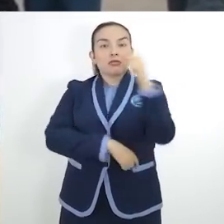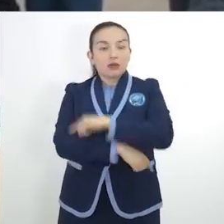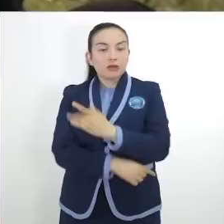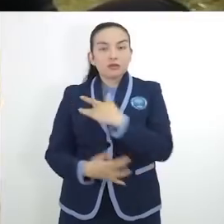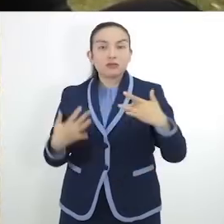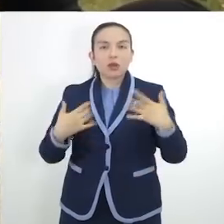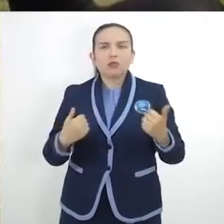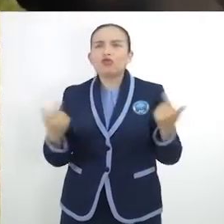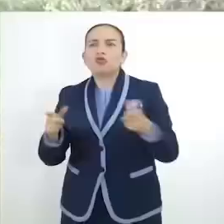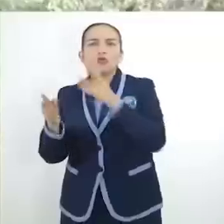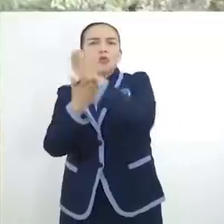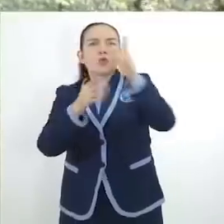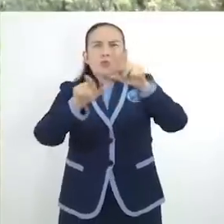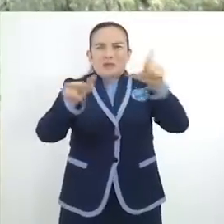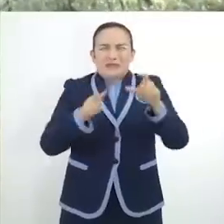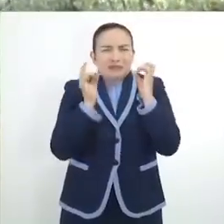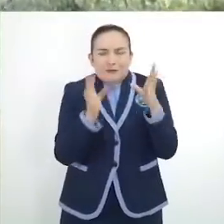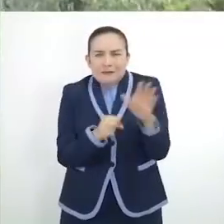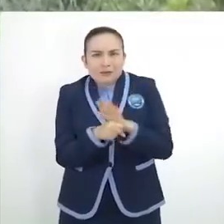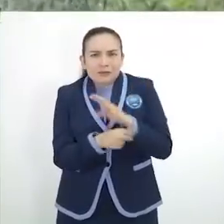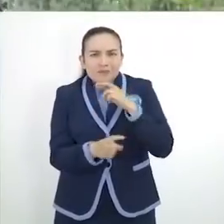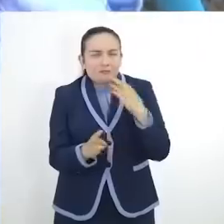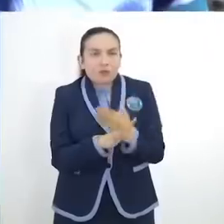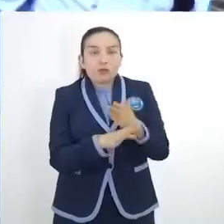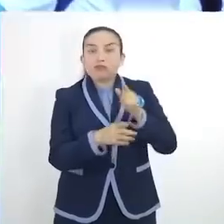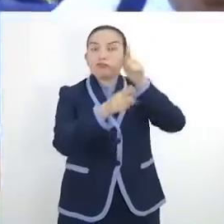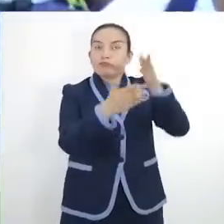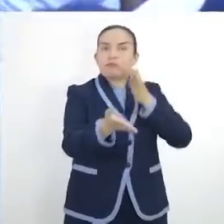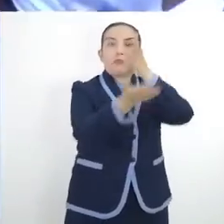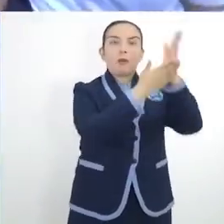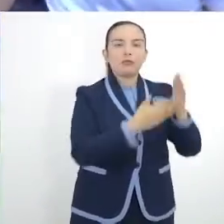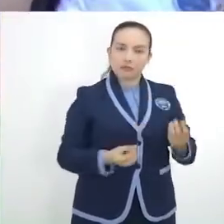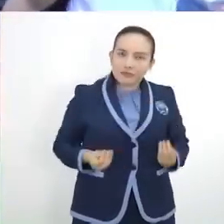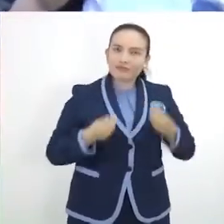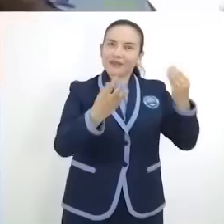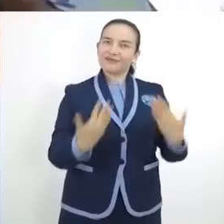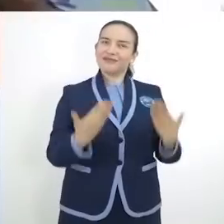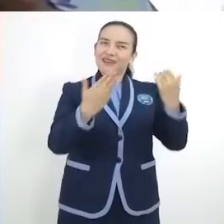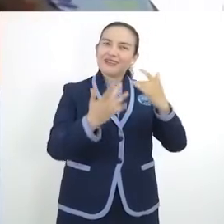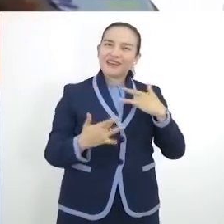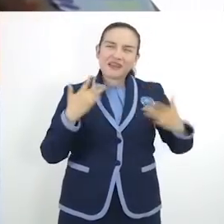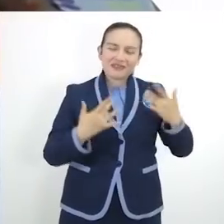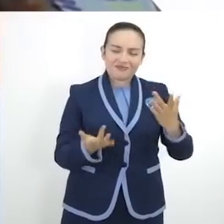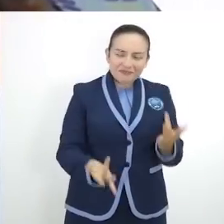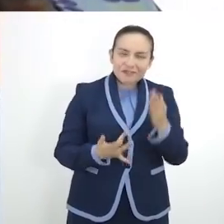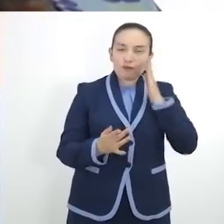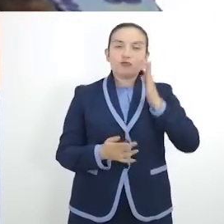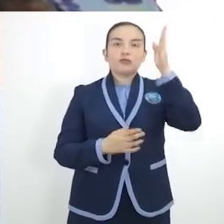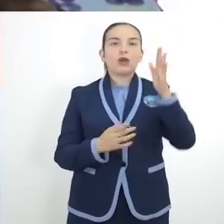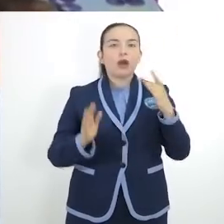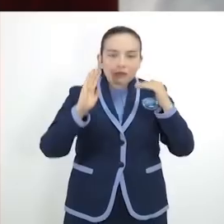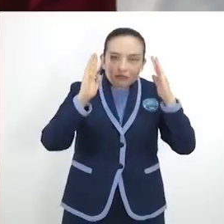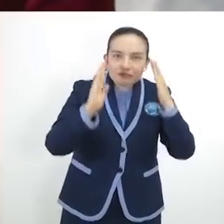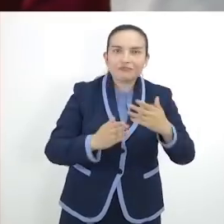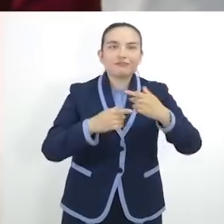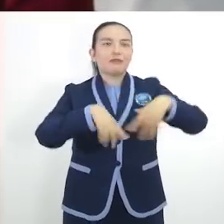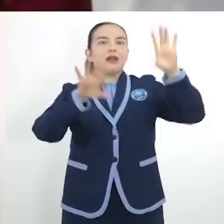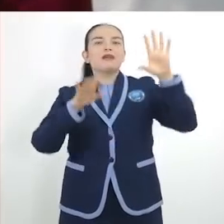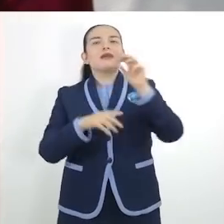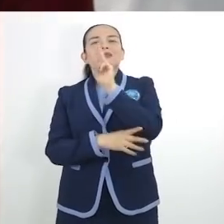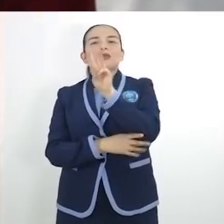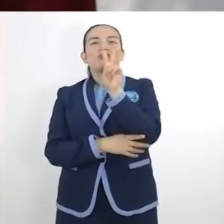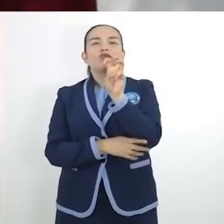brigadas de salud efectuadas en zonas vulnerables del país, llevando bienestar, alegría y esperanza, atendiendo más